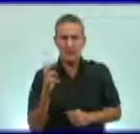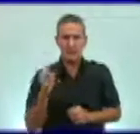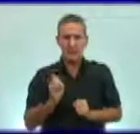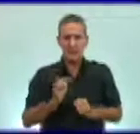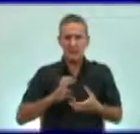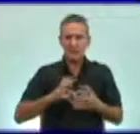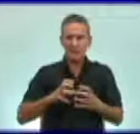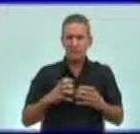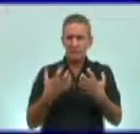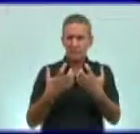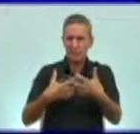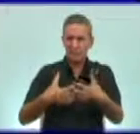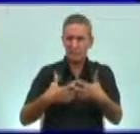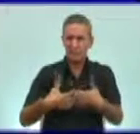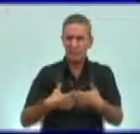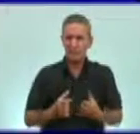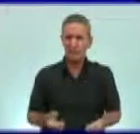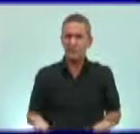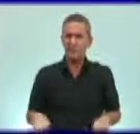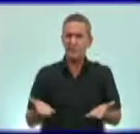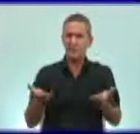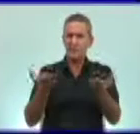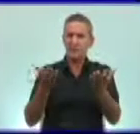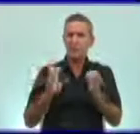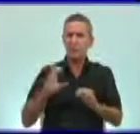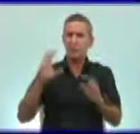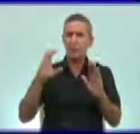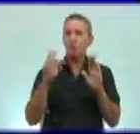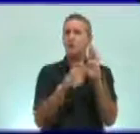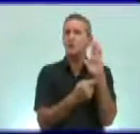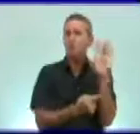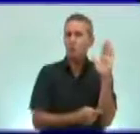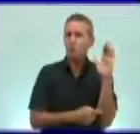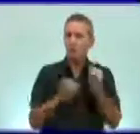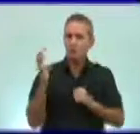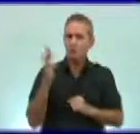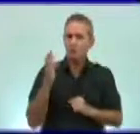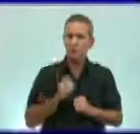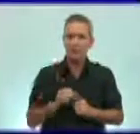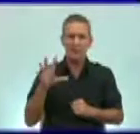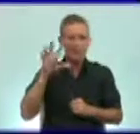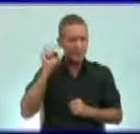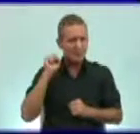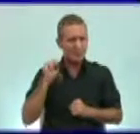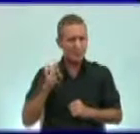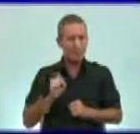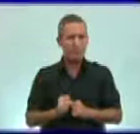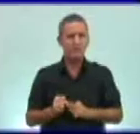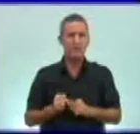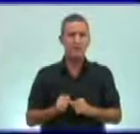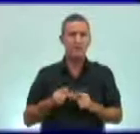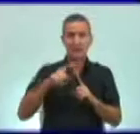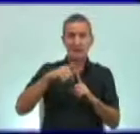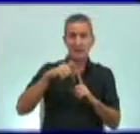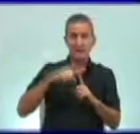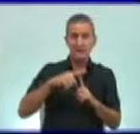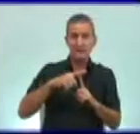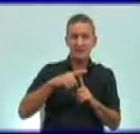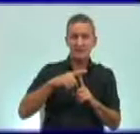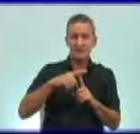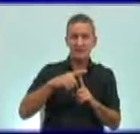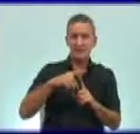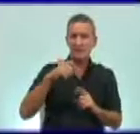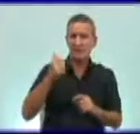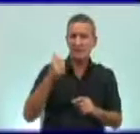sustentada precisamente en el desarrollo de los componentes físicos. Entender la teoría de Darwin desde el punto de vista